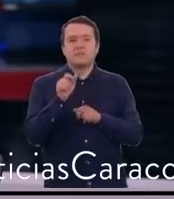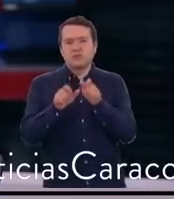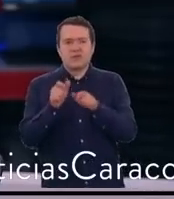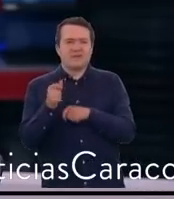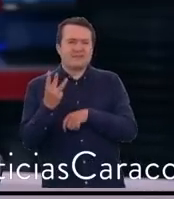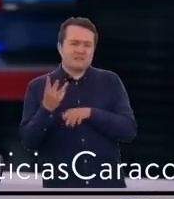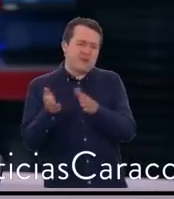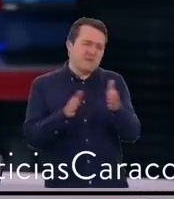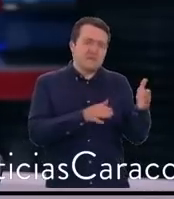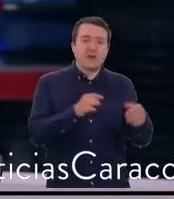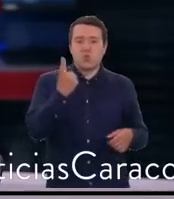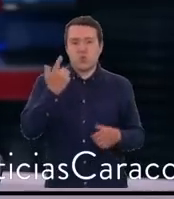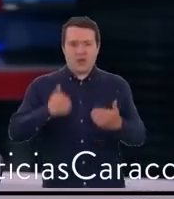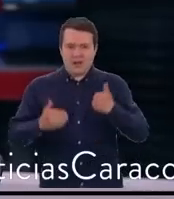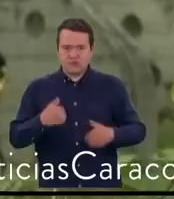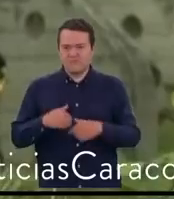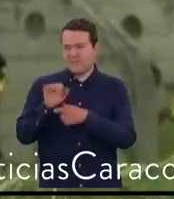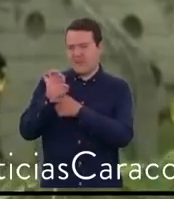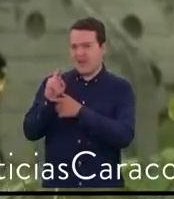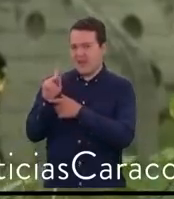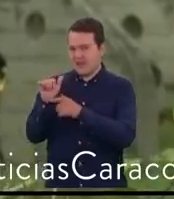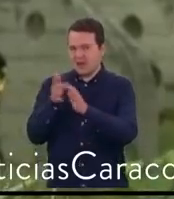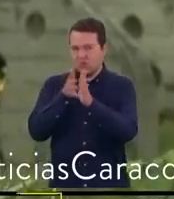cazhapata nos cuenta los detalles